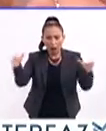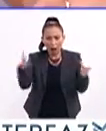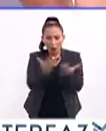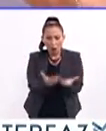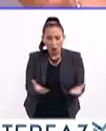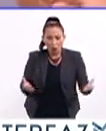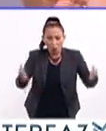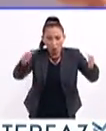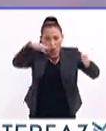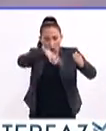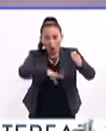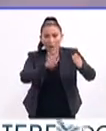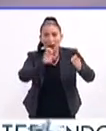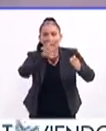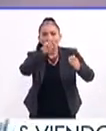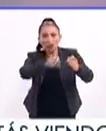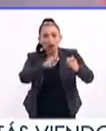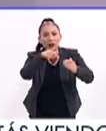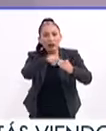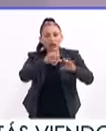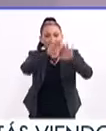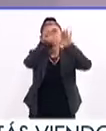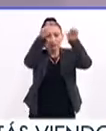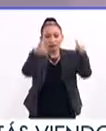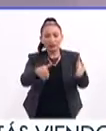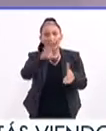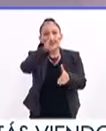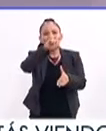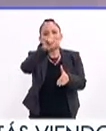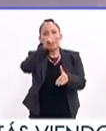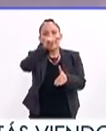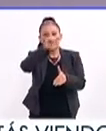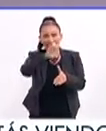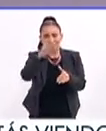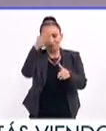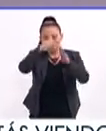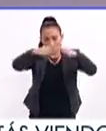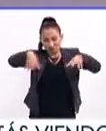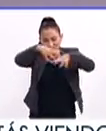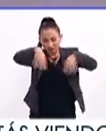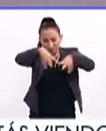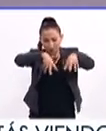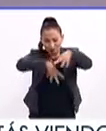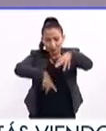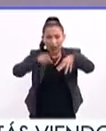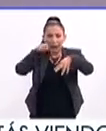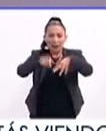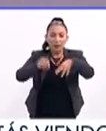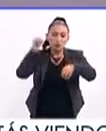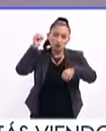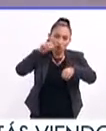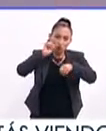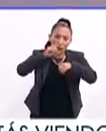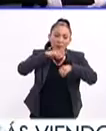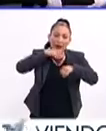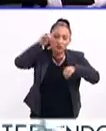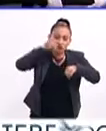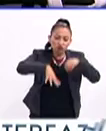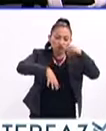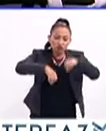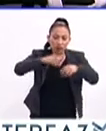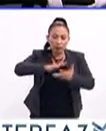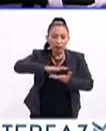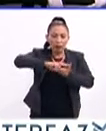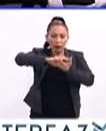olla ovoide de barro, y que va con una cubierta de zacate maravillosa y que, bueno, por gravedad al ir depositando el maíz se va a